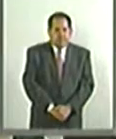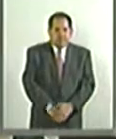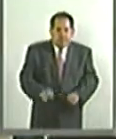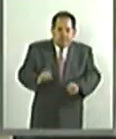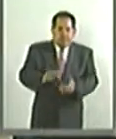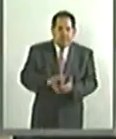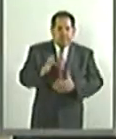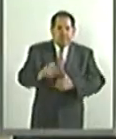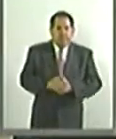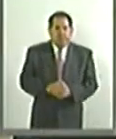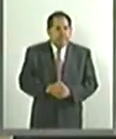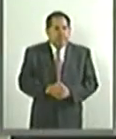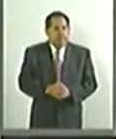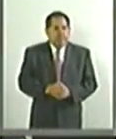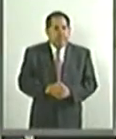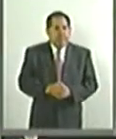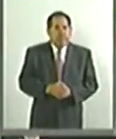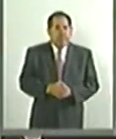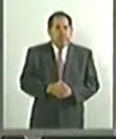Muchas gracias, y es